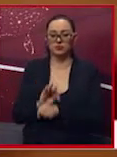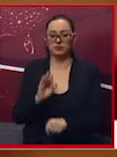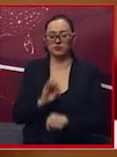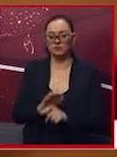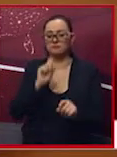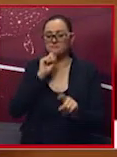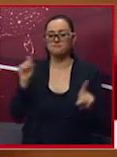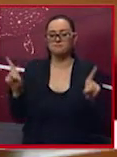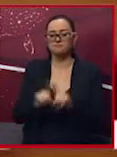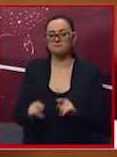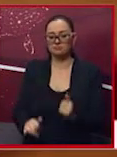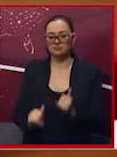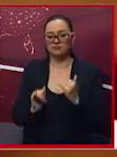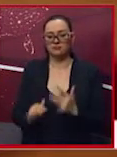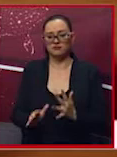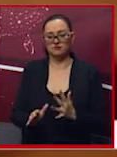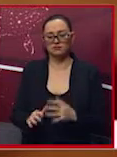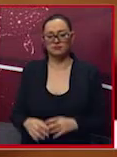la estafa maestra.